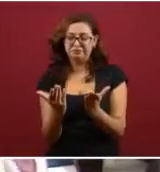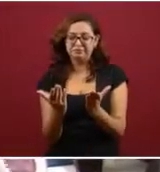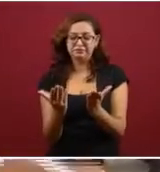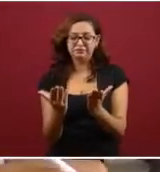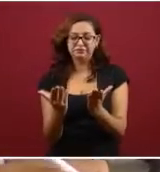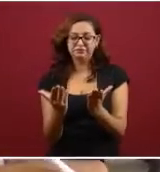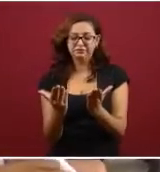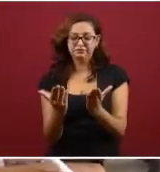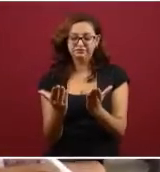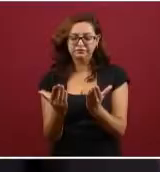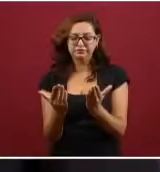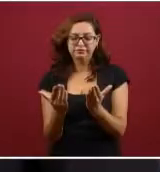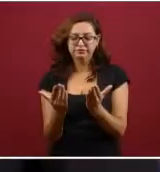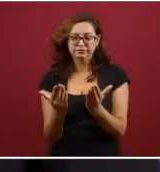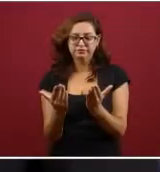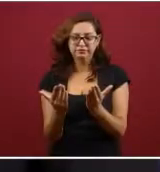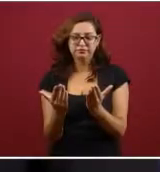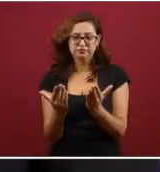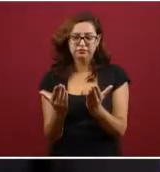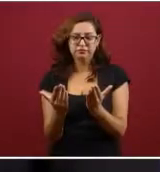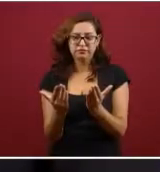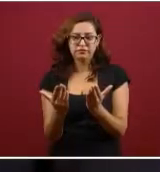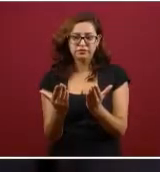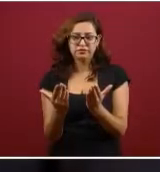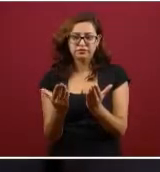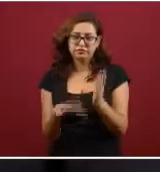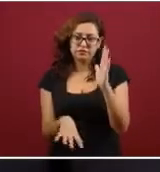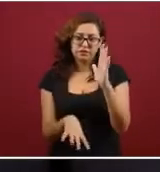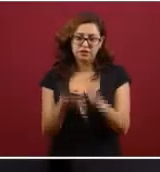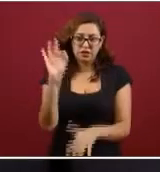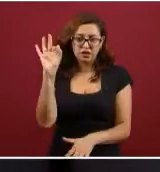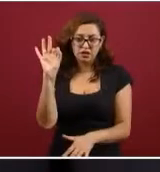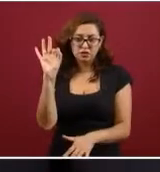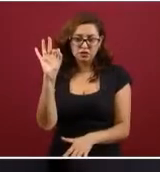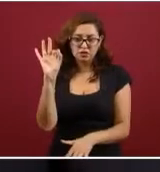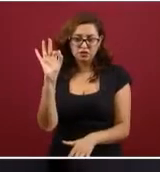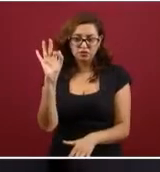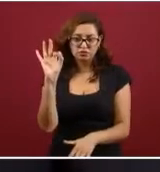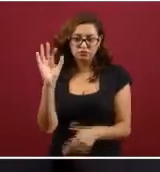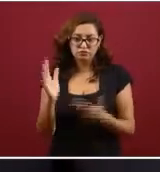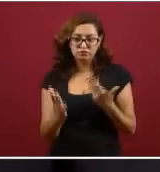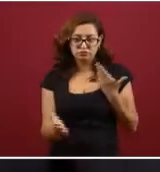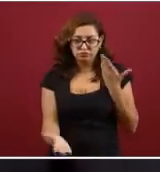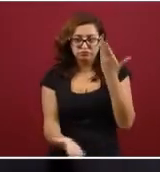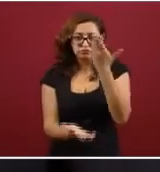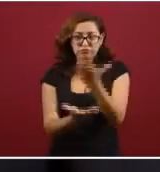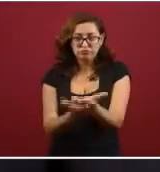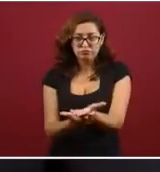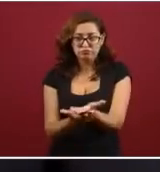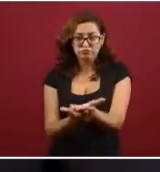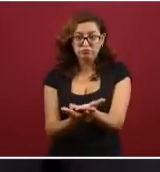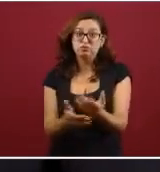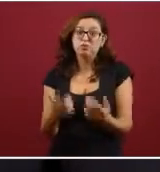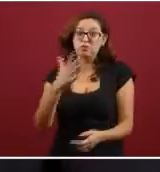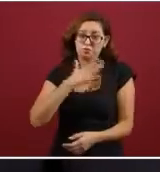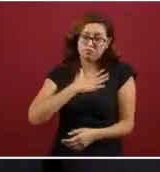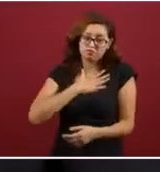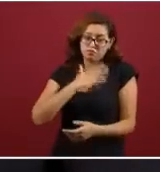y la versión que quedó es la versión que